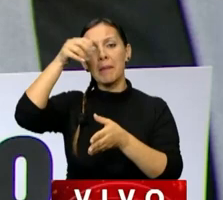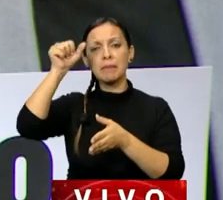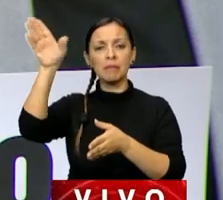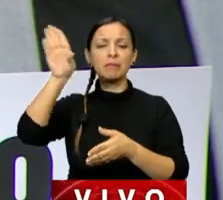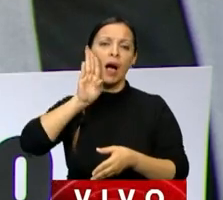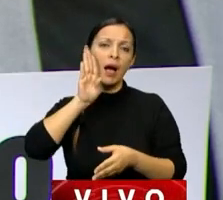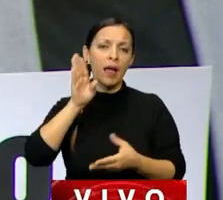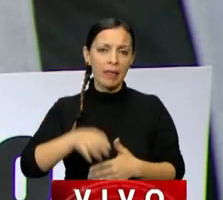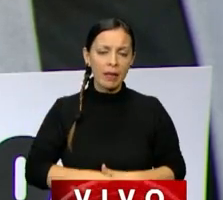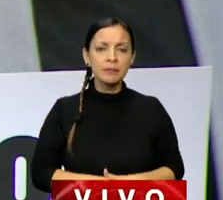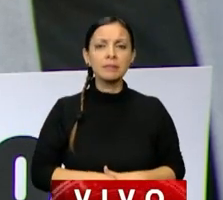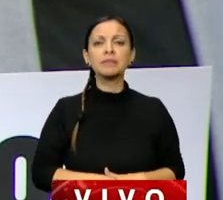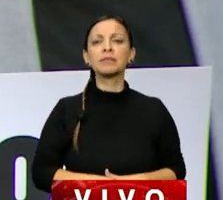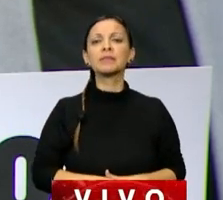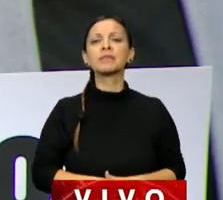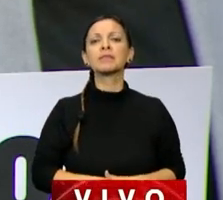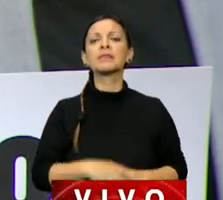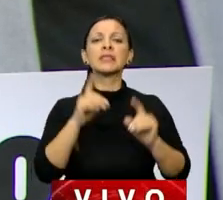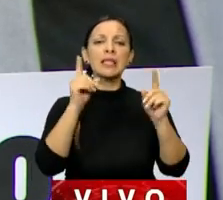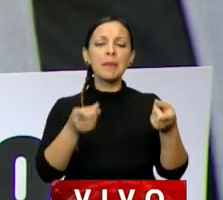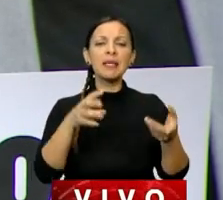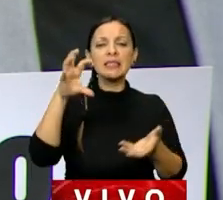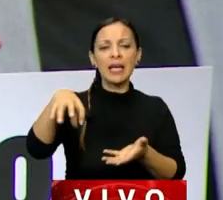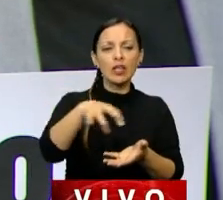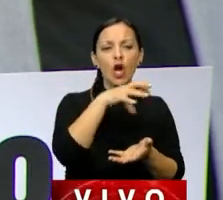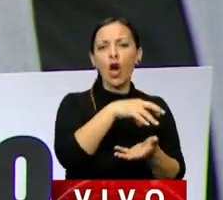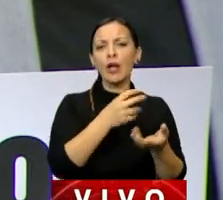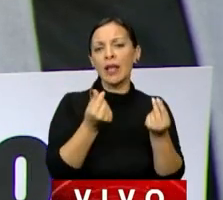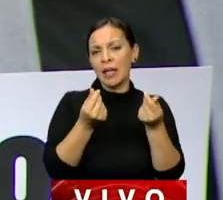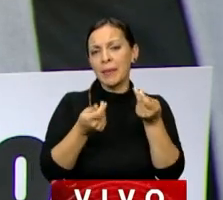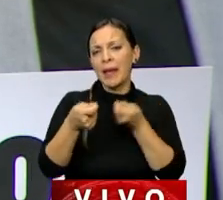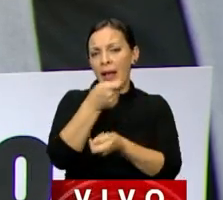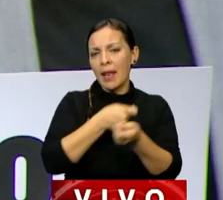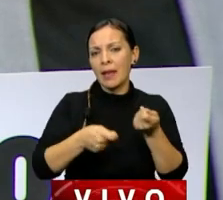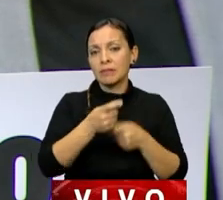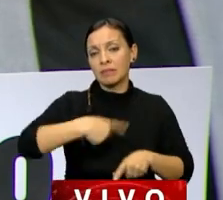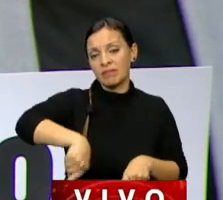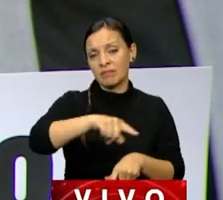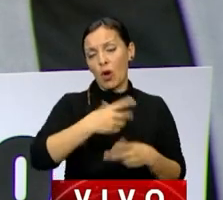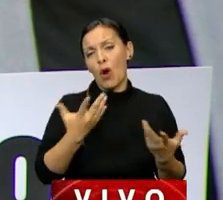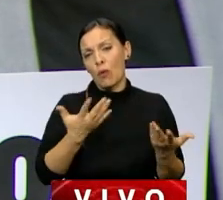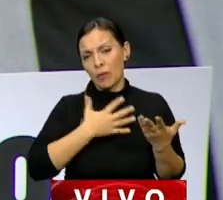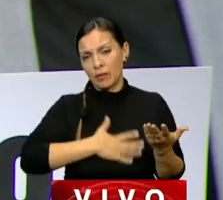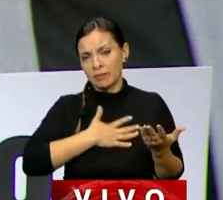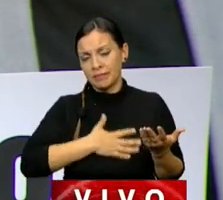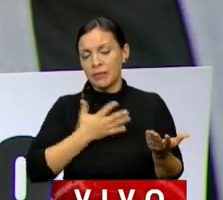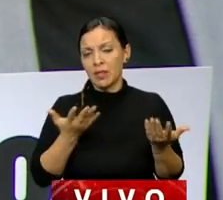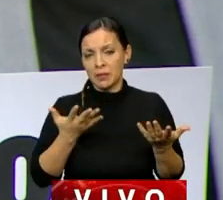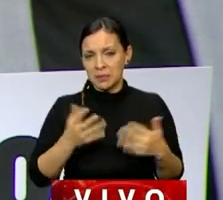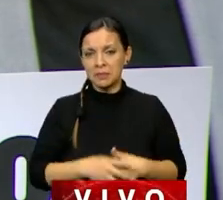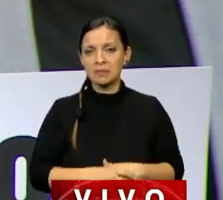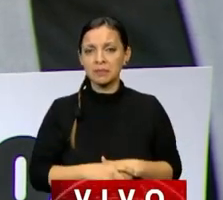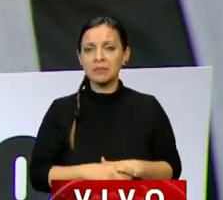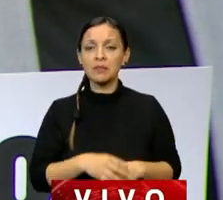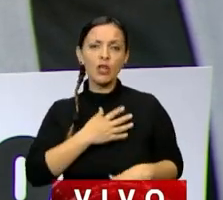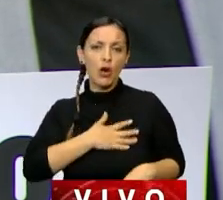norteamericana, los sectores del capital financiero que celebran, por supuesto, al igual que el Departamento de Estado, que alguien